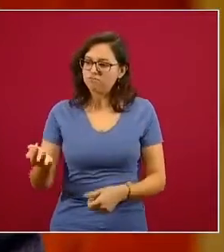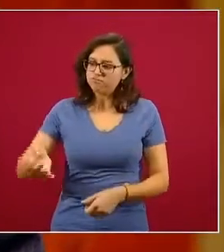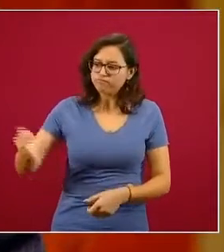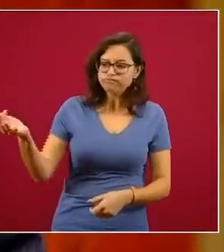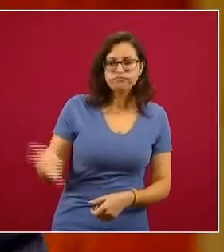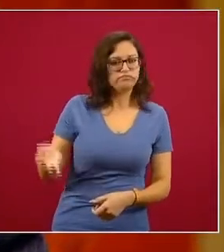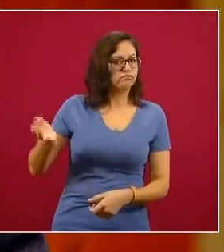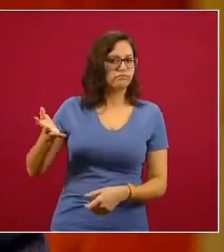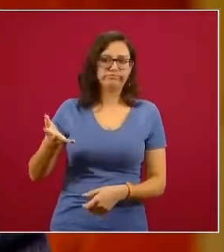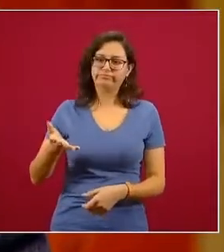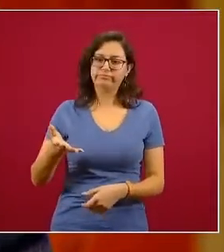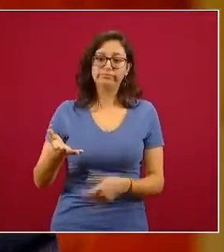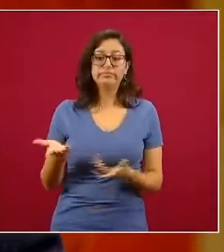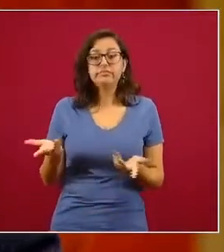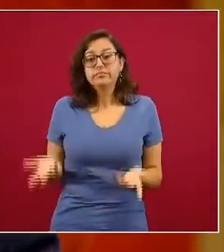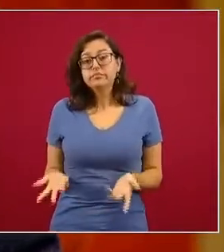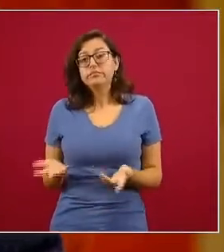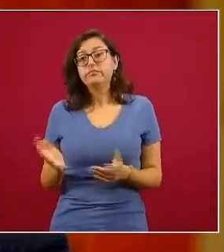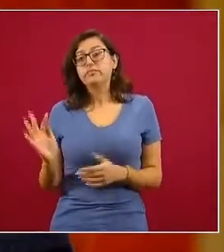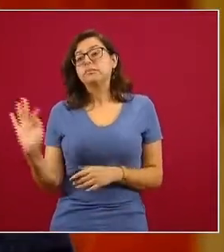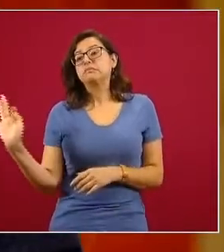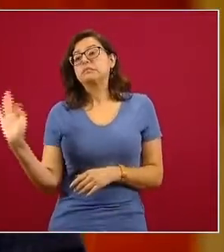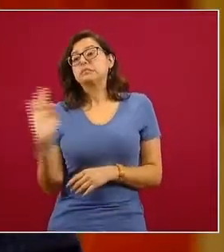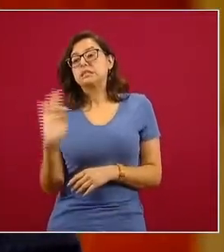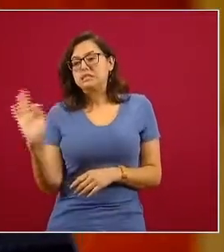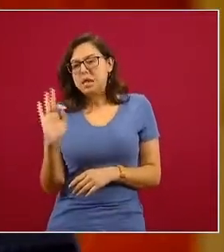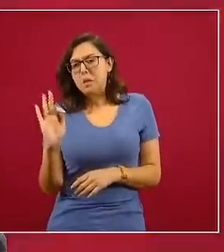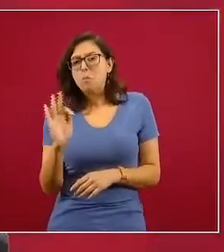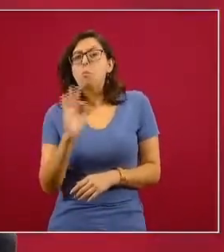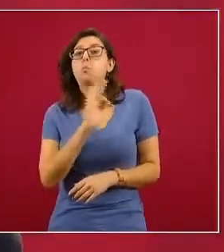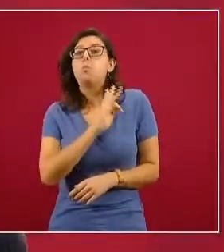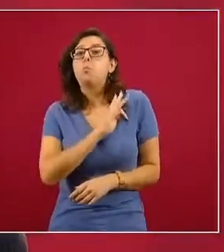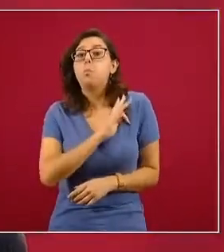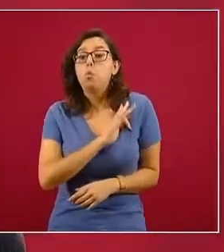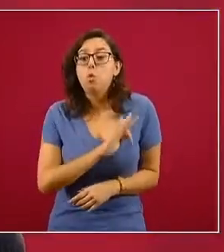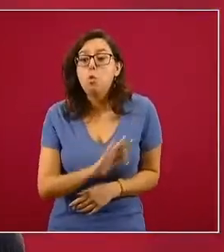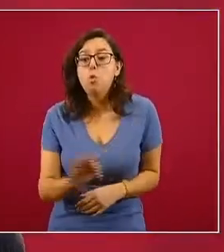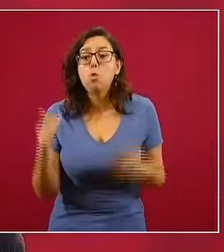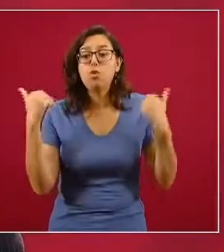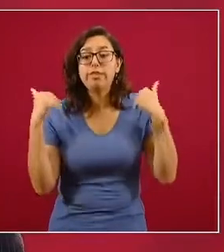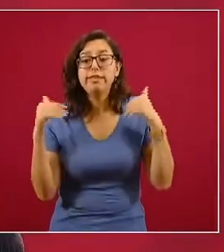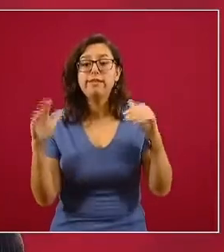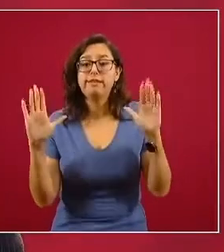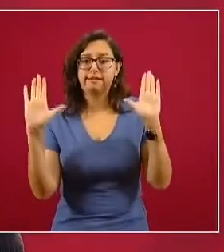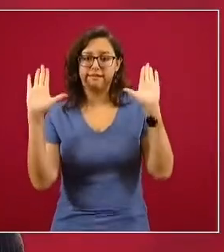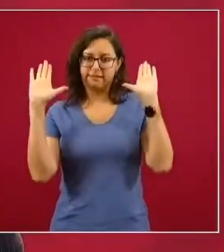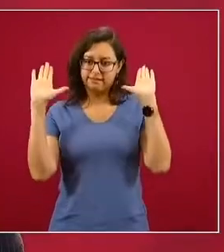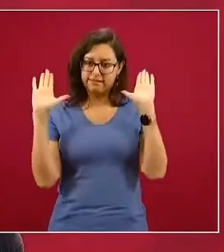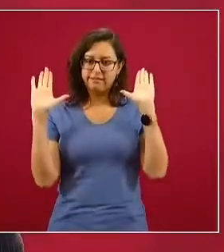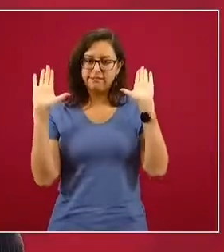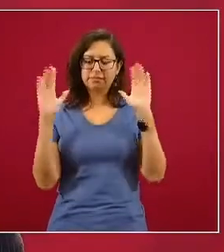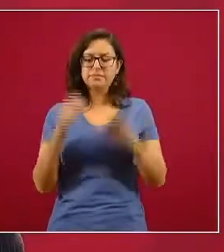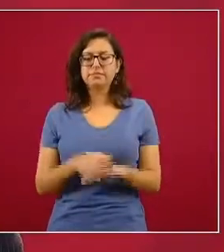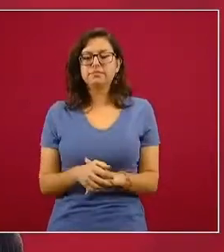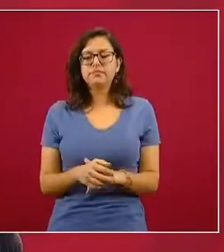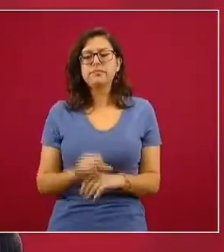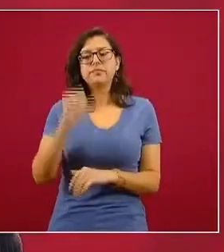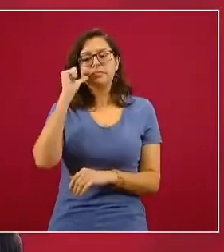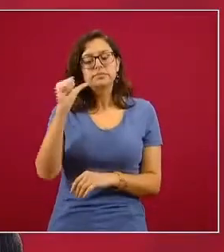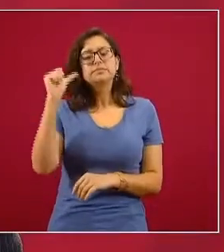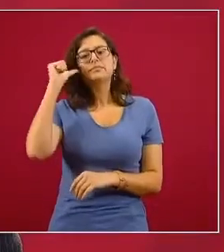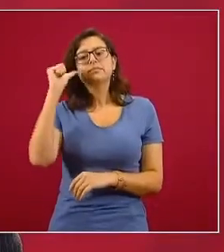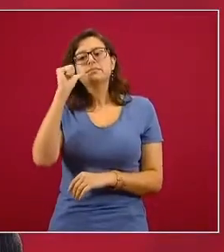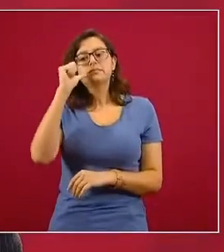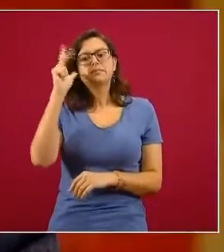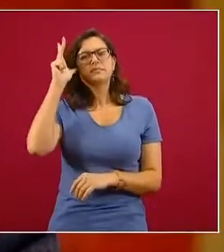predicciones lo que pretenden es tener escenarios factibles de dónde podríamos encontrarnos. Como comenté ayer o